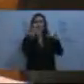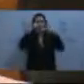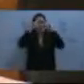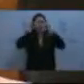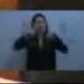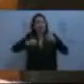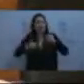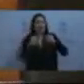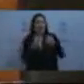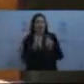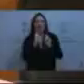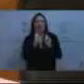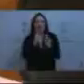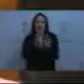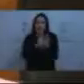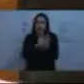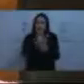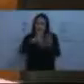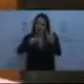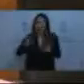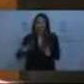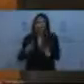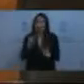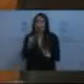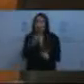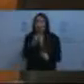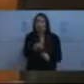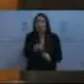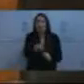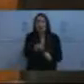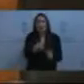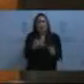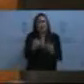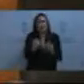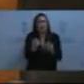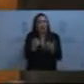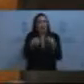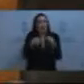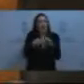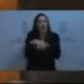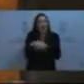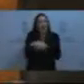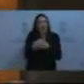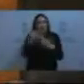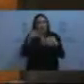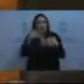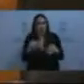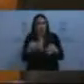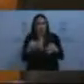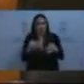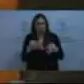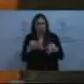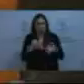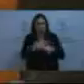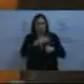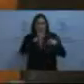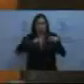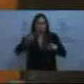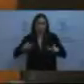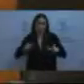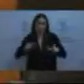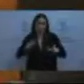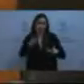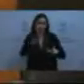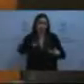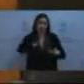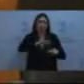dar tranquilidad a los ciudadanos, y no merece menos que tener un acceso accesible y seguro la población del Área 1, lo mismo